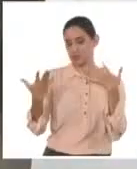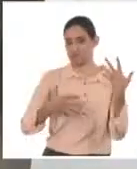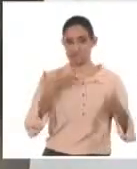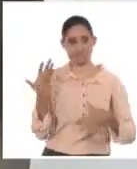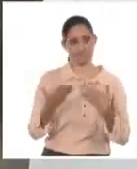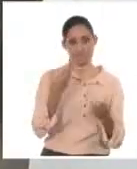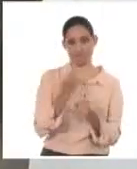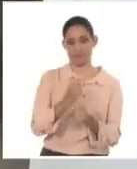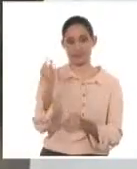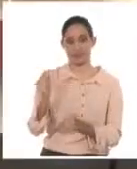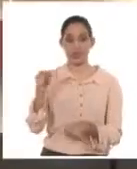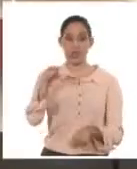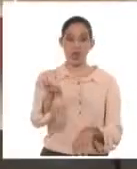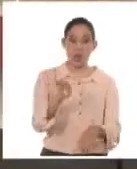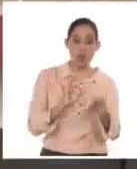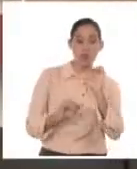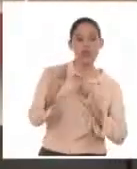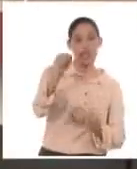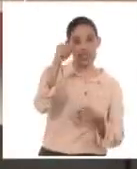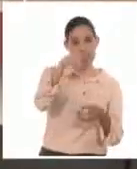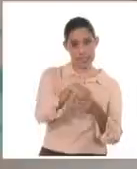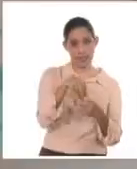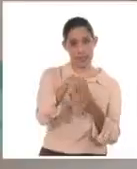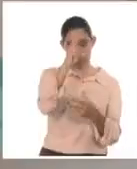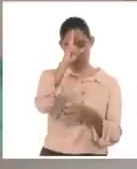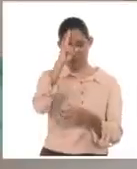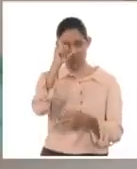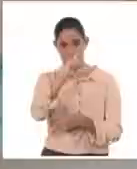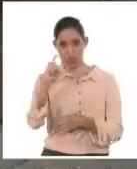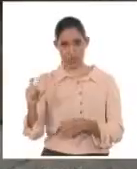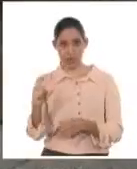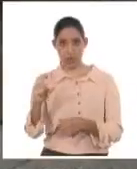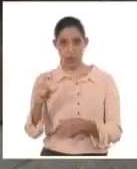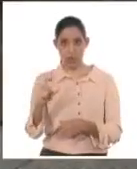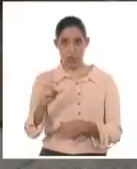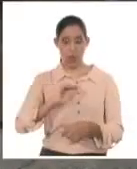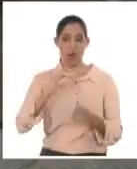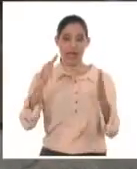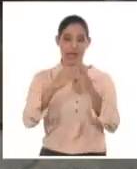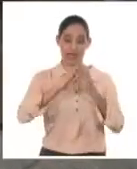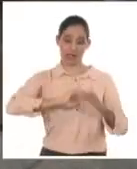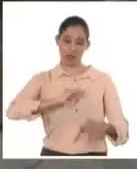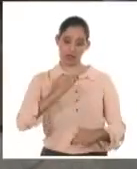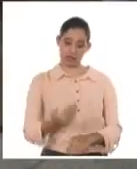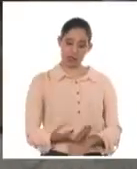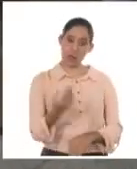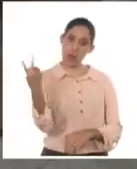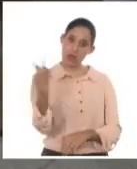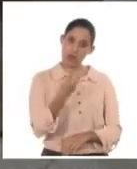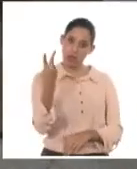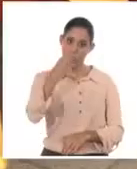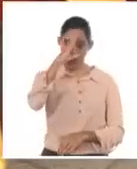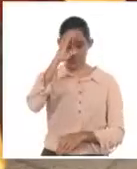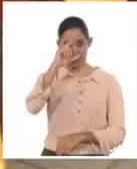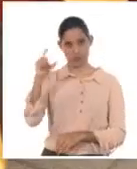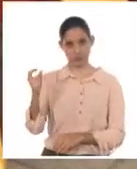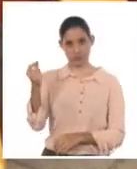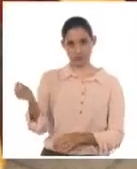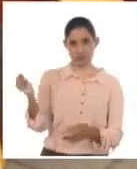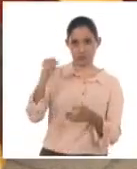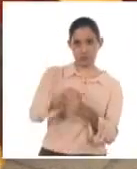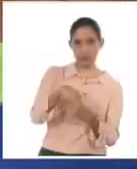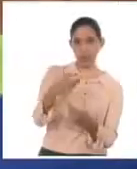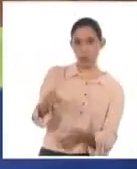las instalaciones del propio Policlínico de Managua radica el hogar materno, 2 instituciones de salud en una sola edificación.